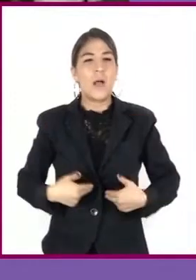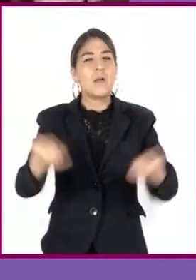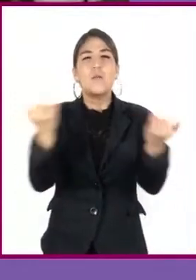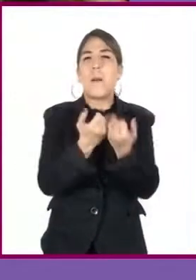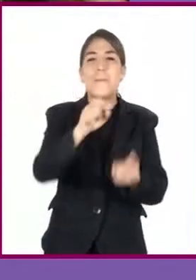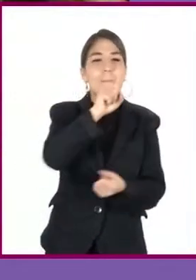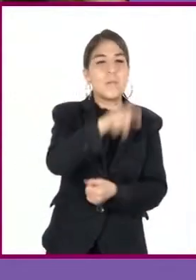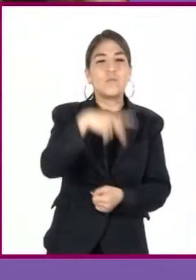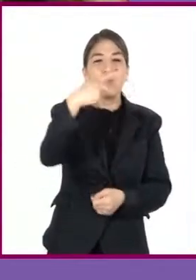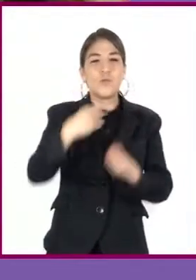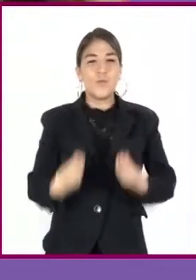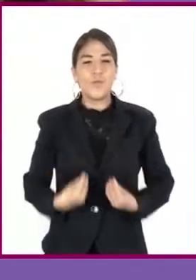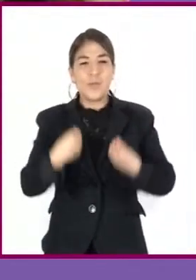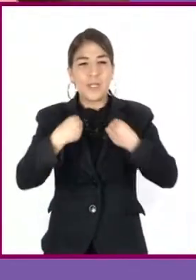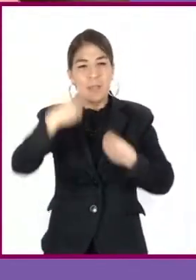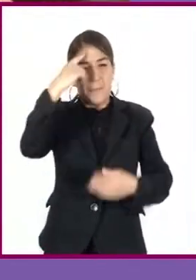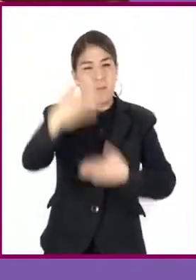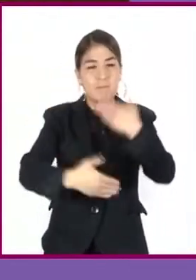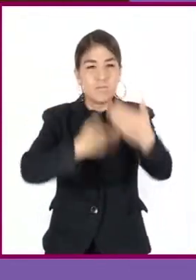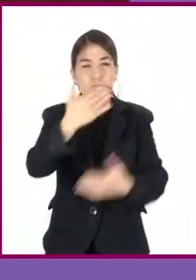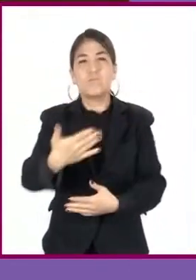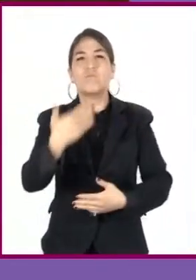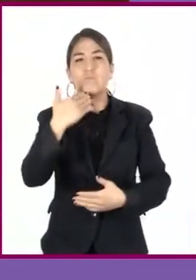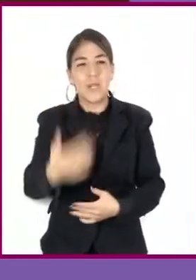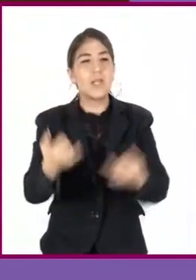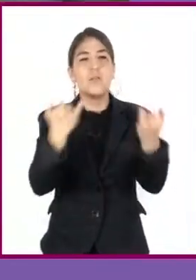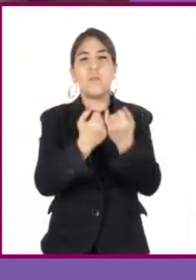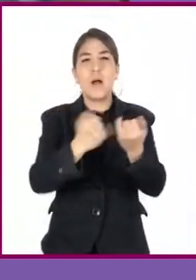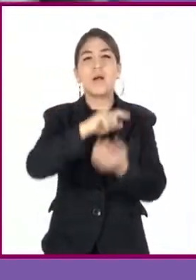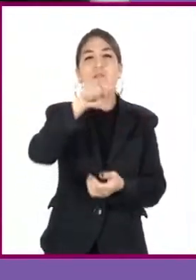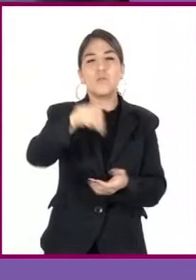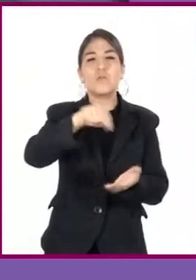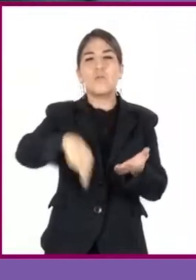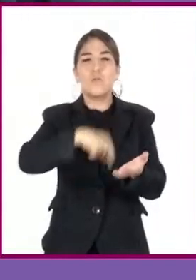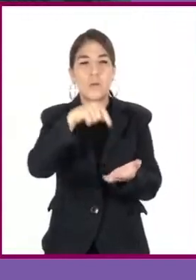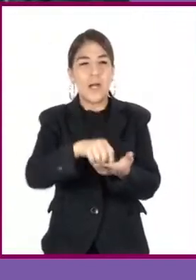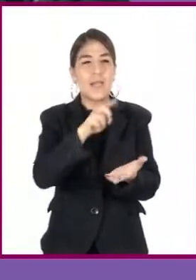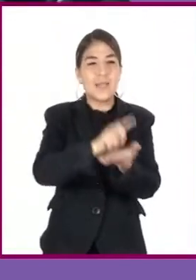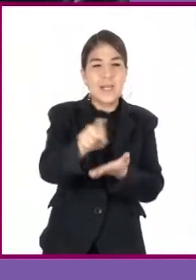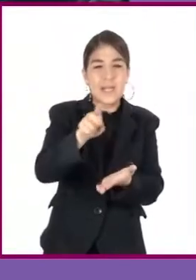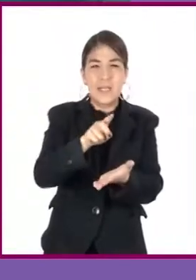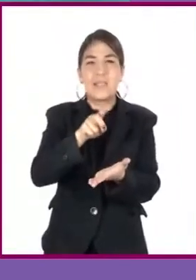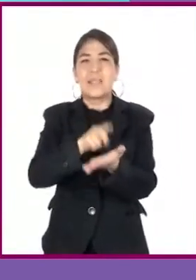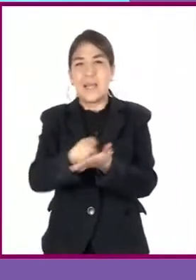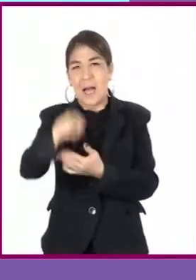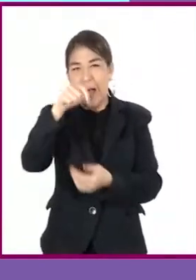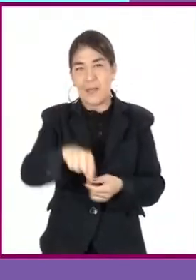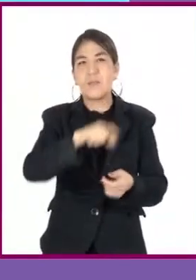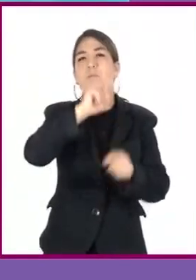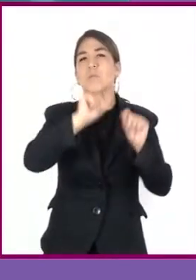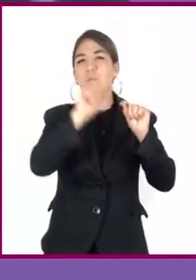de fortalecer la vida democrática y el Estado de Derecho en nuestro país.